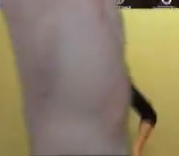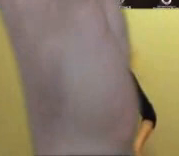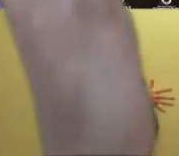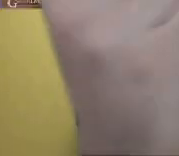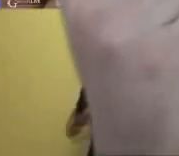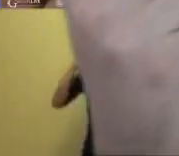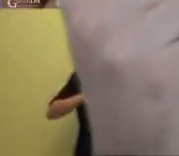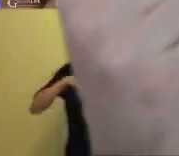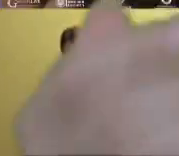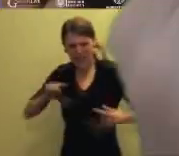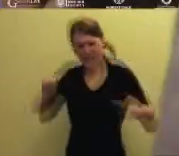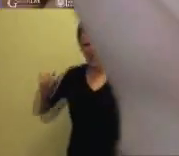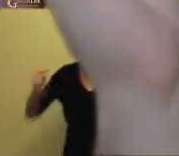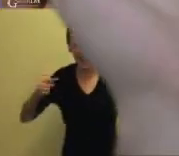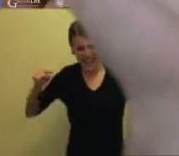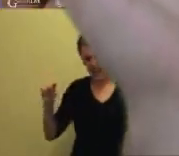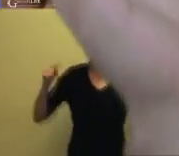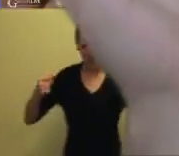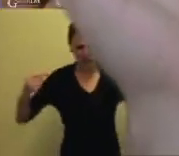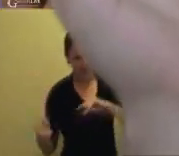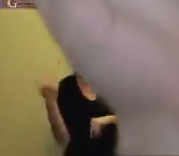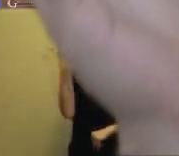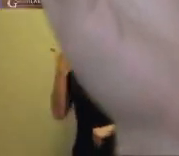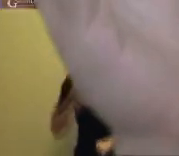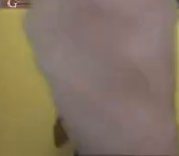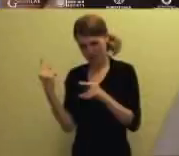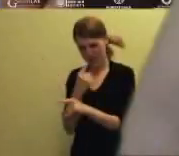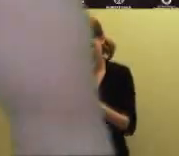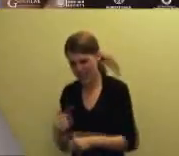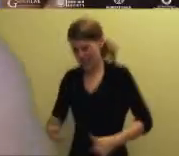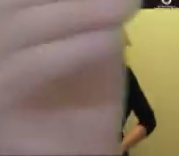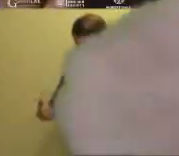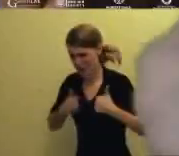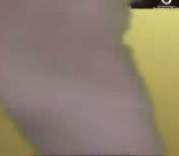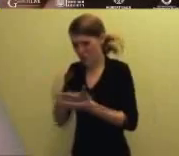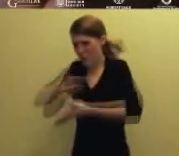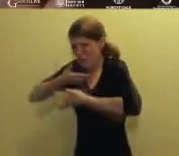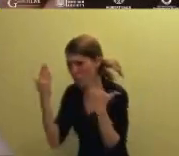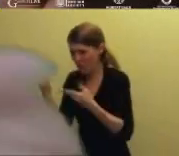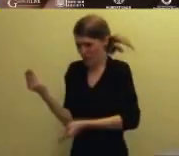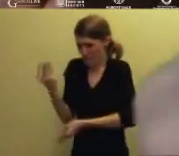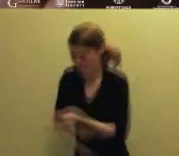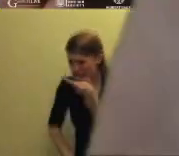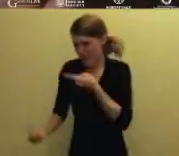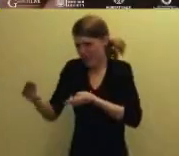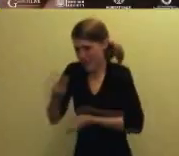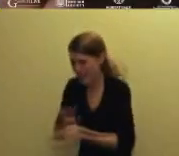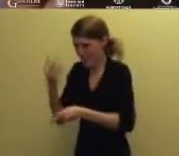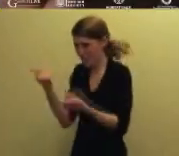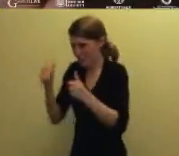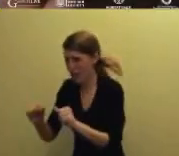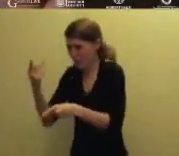como panes y me tires de la película a tomar por culo de verdad